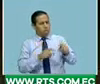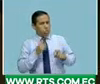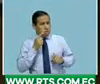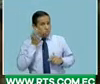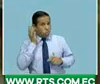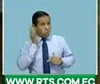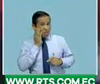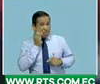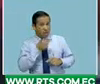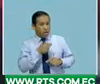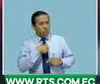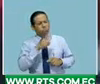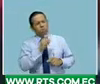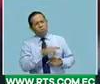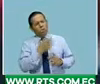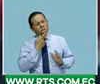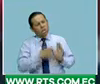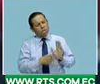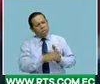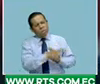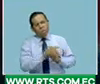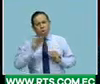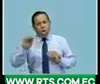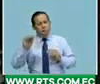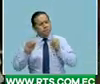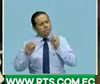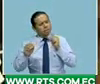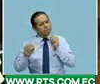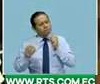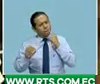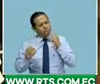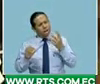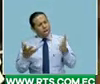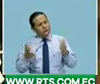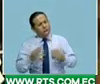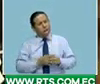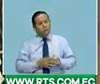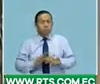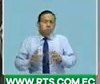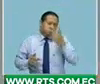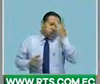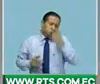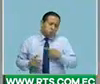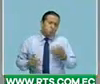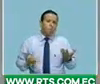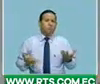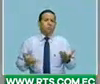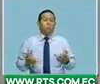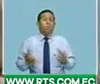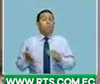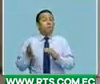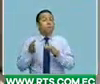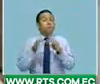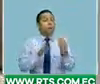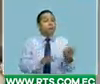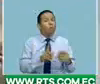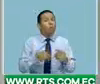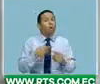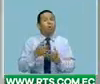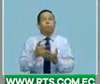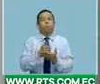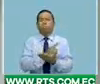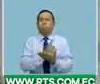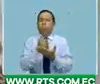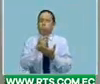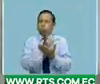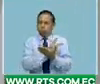señora, y la señora, pues la madre de la menor, indicó que no lo creyó conveniente. Emiliana murió hace 2 semanas y media, pero no ha